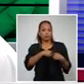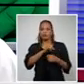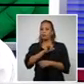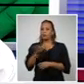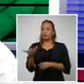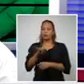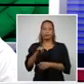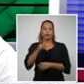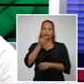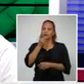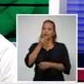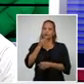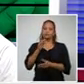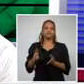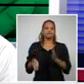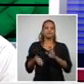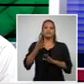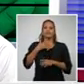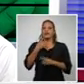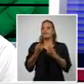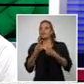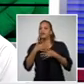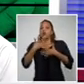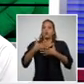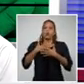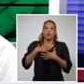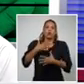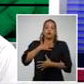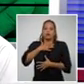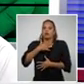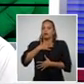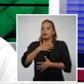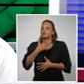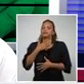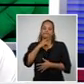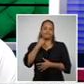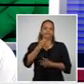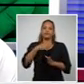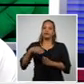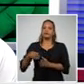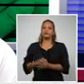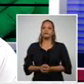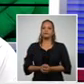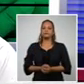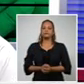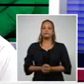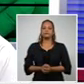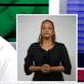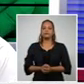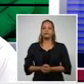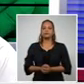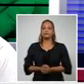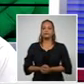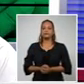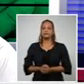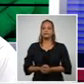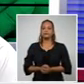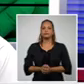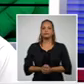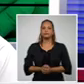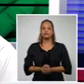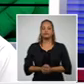posible reanimarla ante las maniobras que se aplicaron. Y lamentablemente, y con mucho